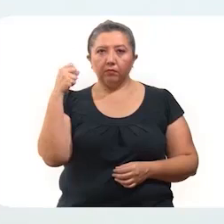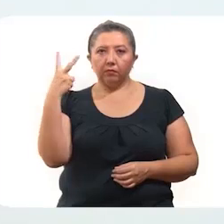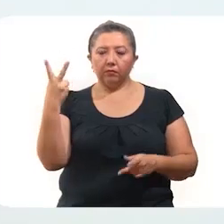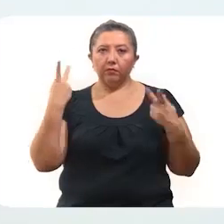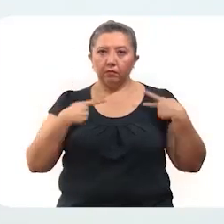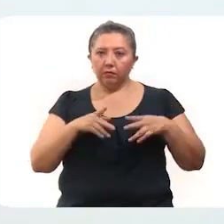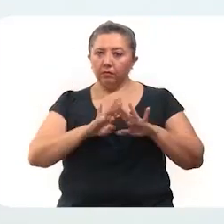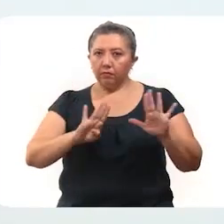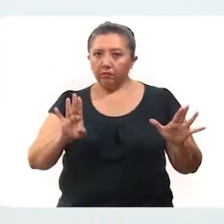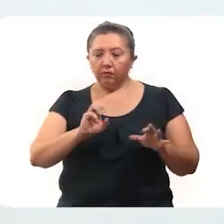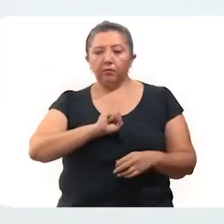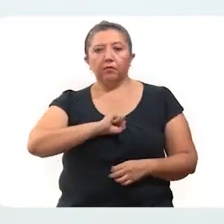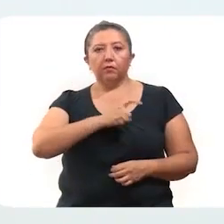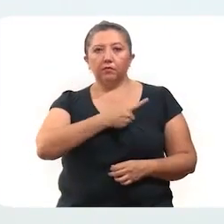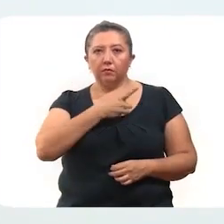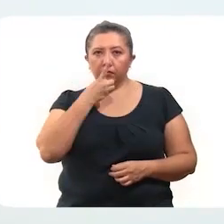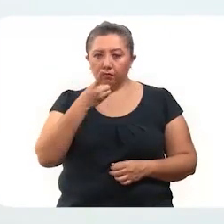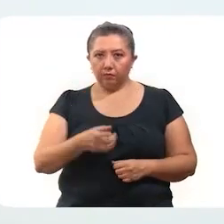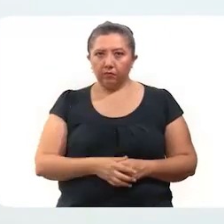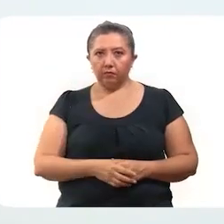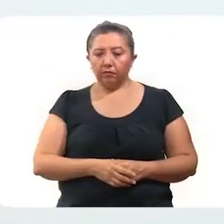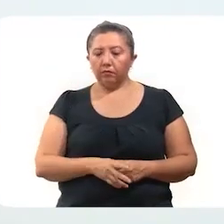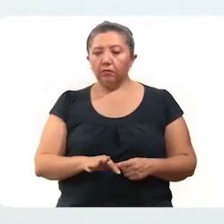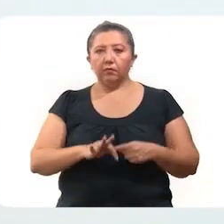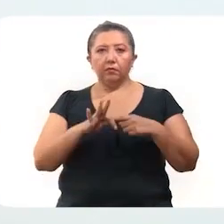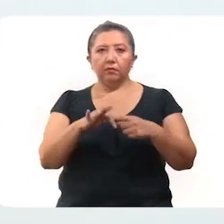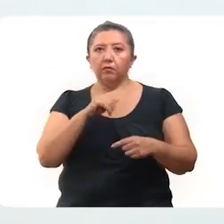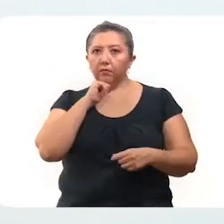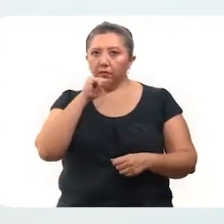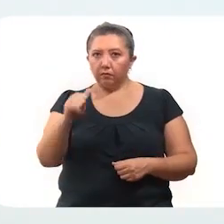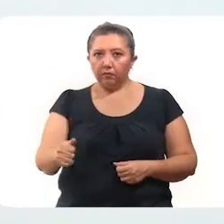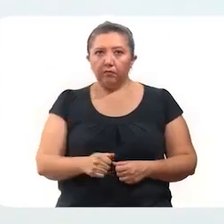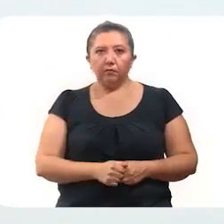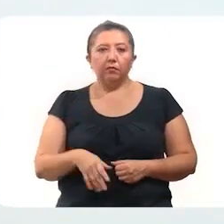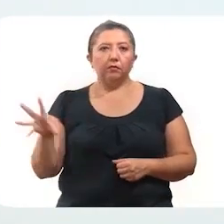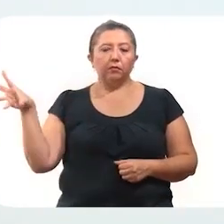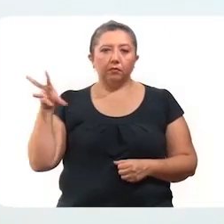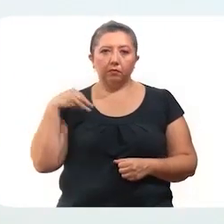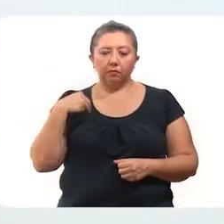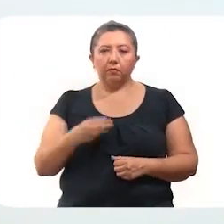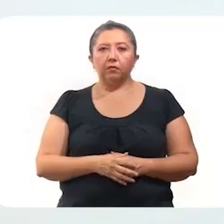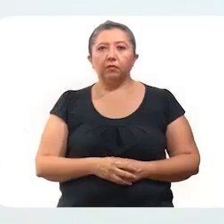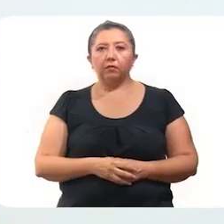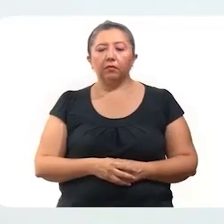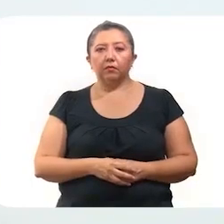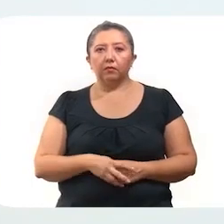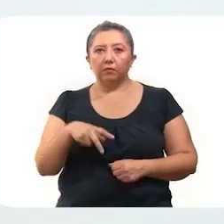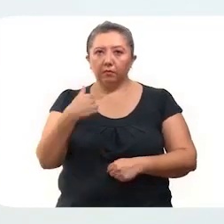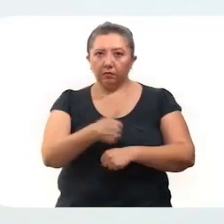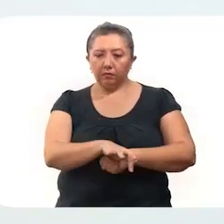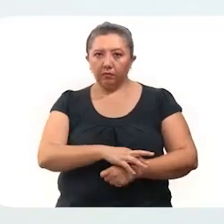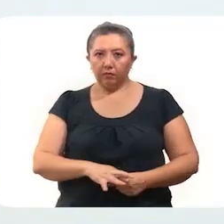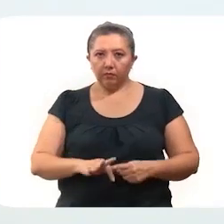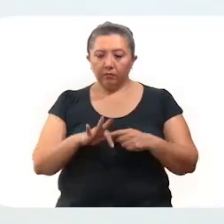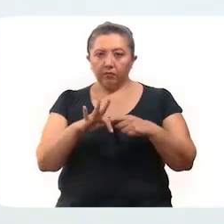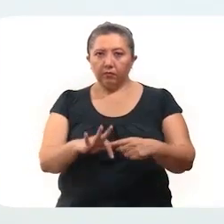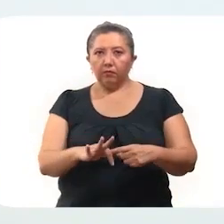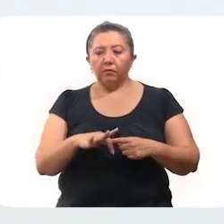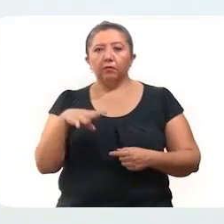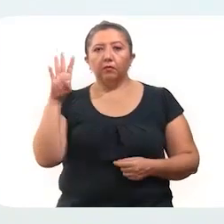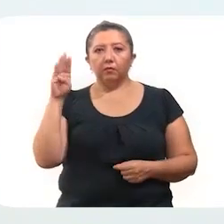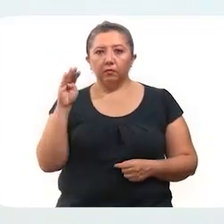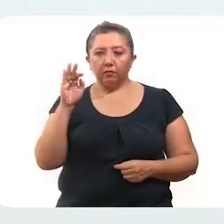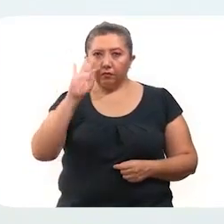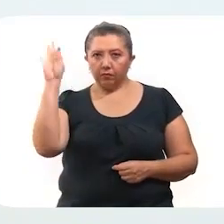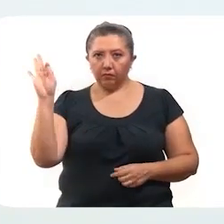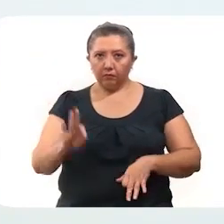71.462 pacientes ya se recuperaron. No presentan síntomas ni pueden contagiar. Esta cifra representa